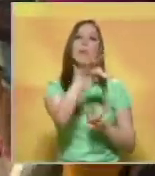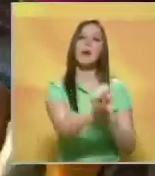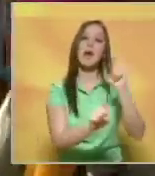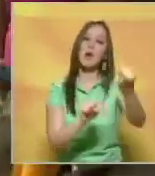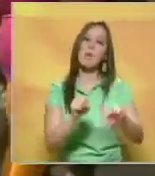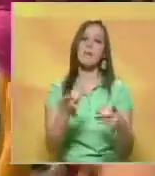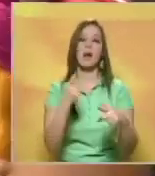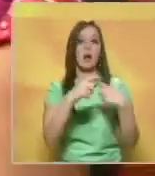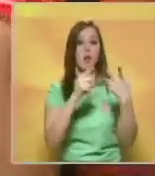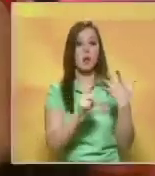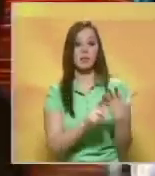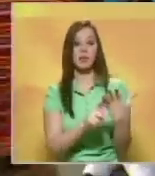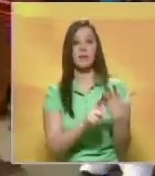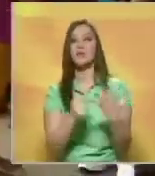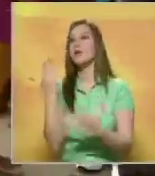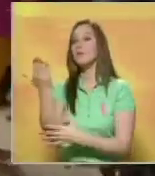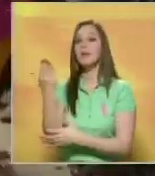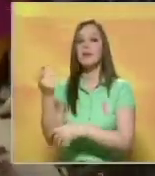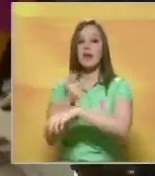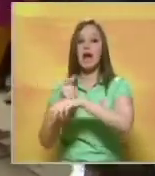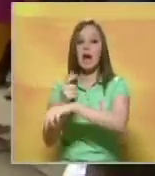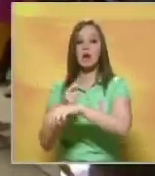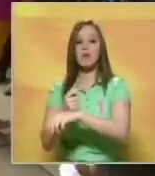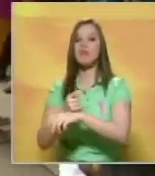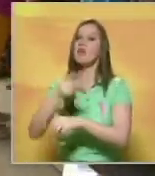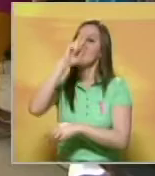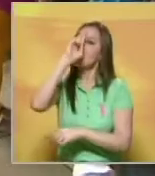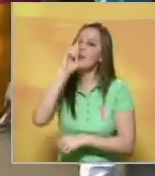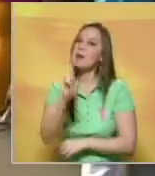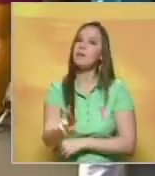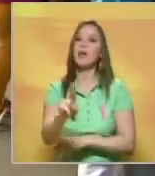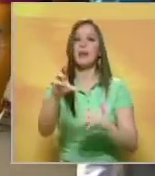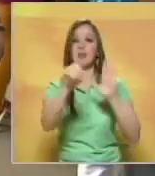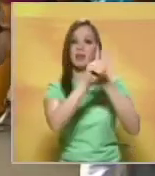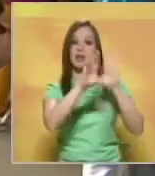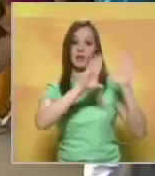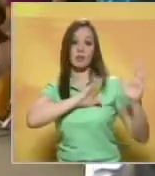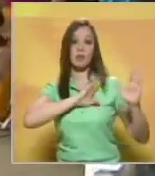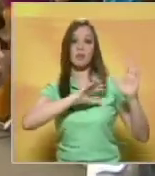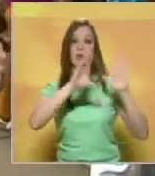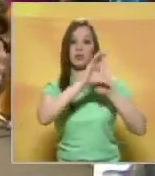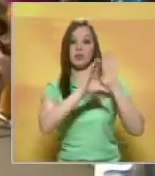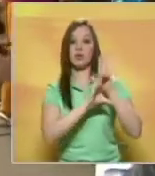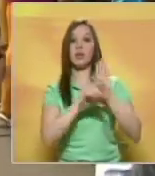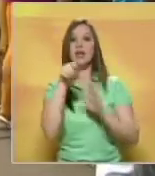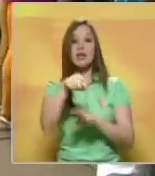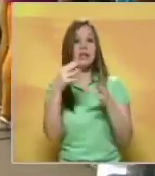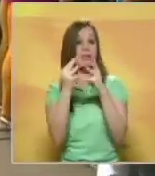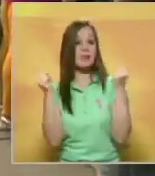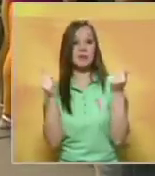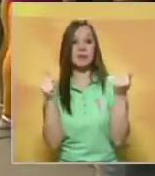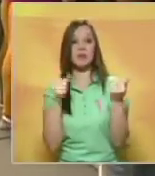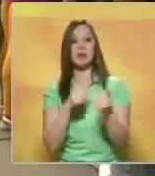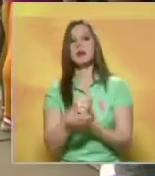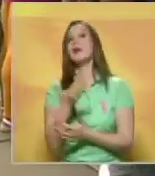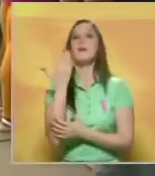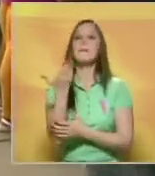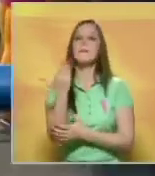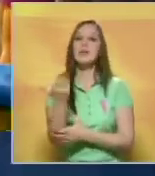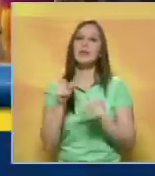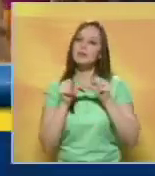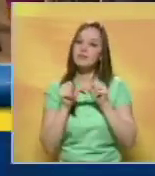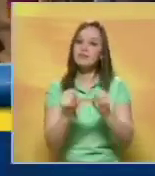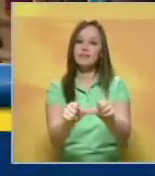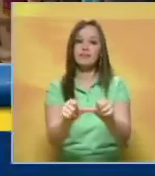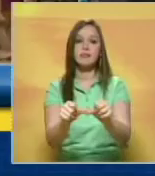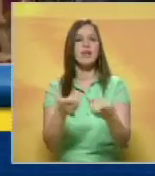necesidad. Exigen al gobierno nacional respetar sus derechos constitucionales y resolver esta situación. Piden existencia permanente de